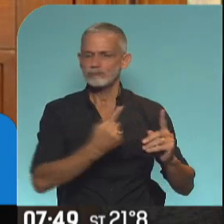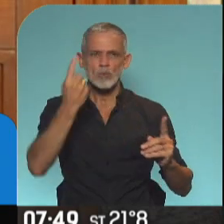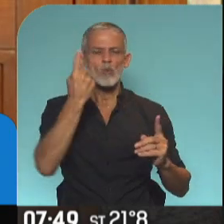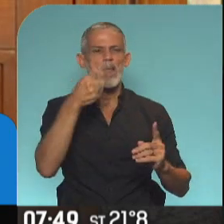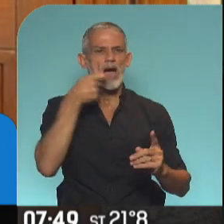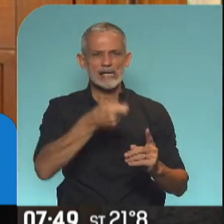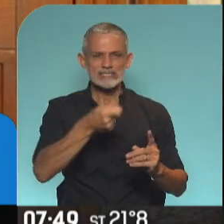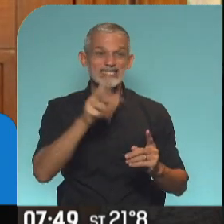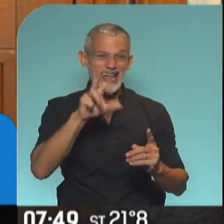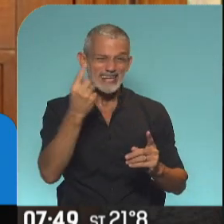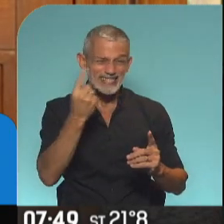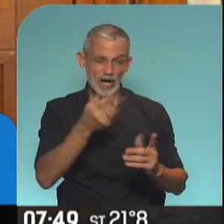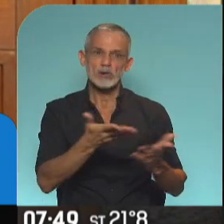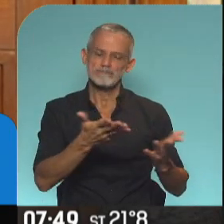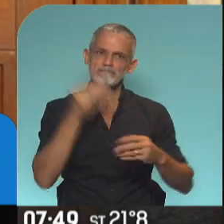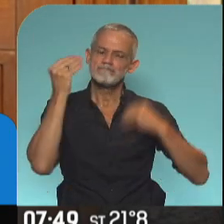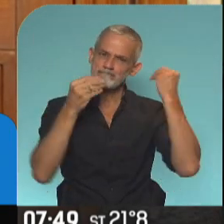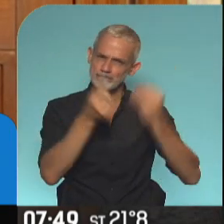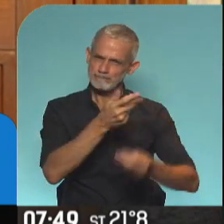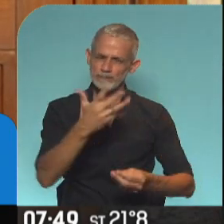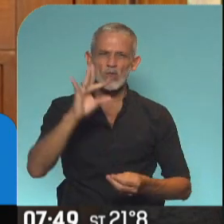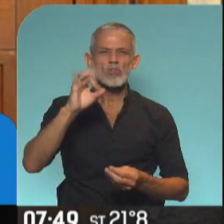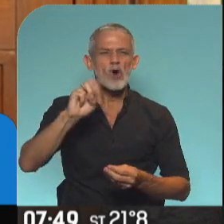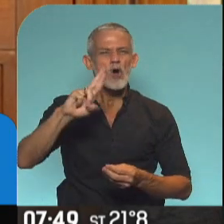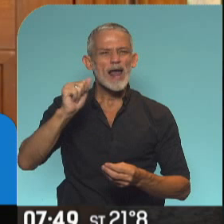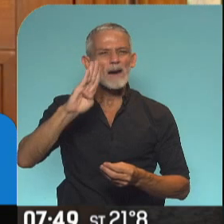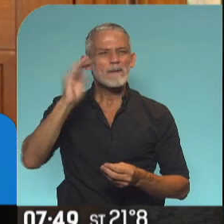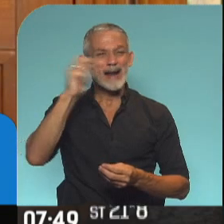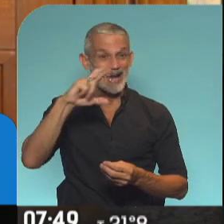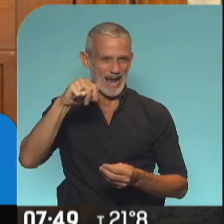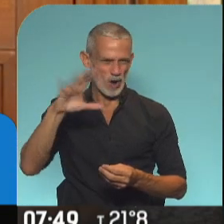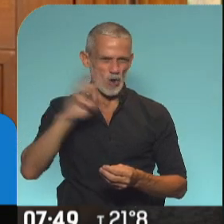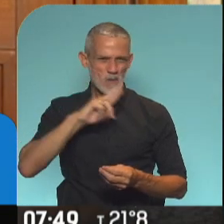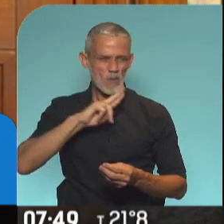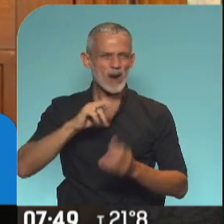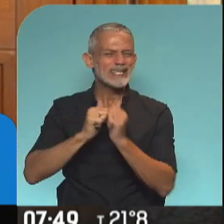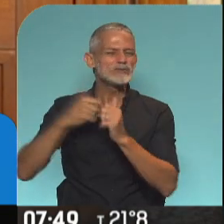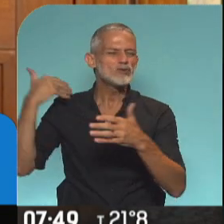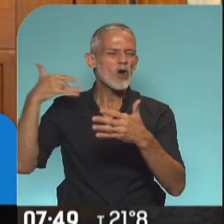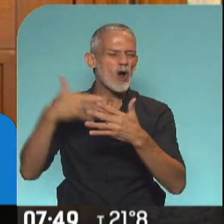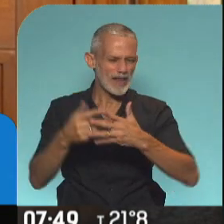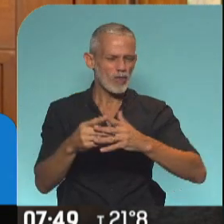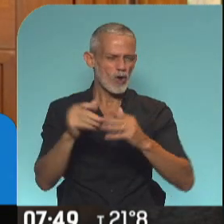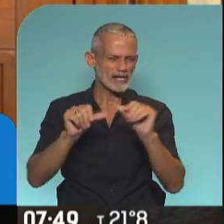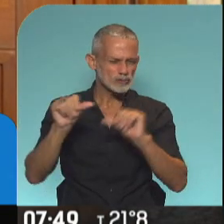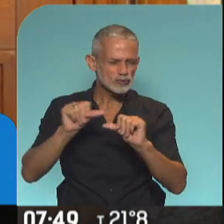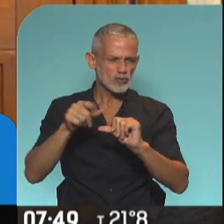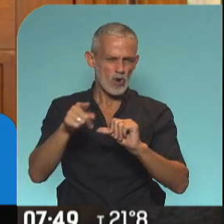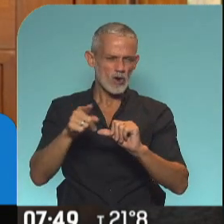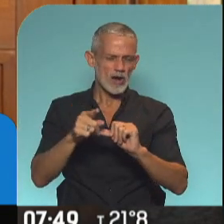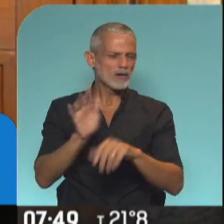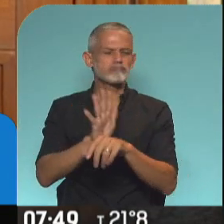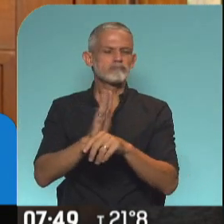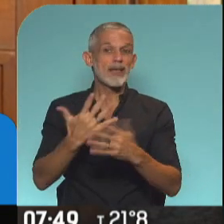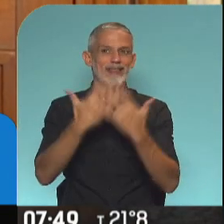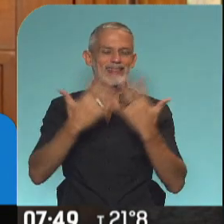que realmente preocupa. Pero estamos con Dora Barranco, ella es socióloga, es historiadora y vamos a hablar un poquito sobre el significado de este día, del 8 de